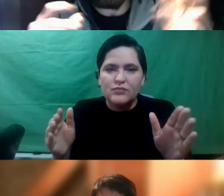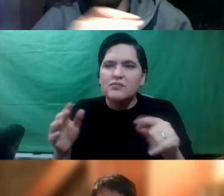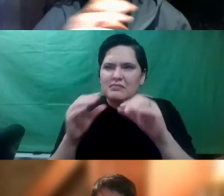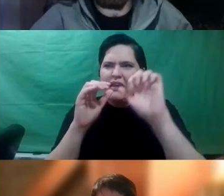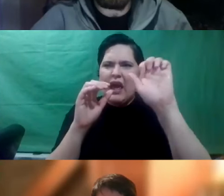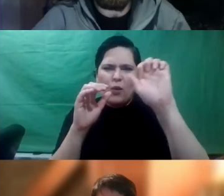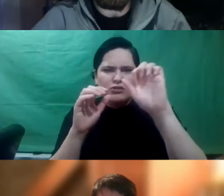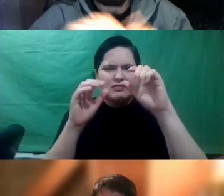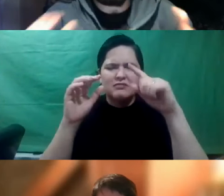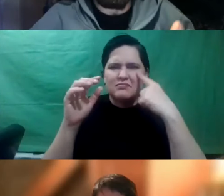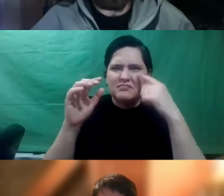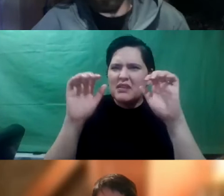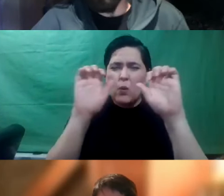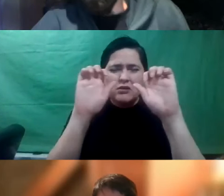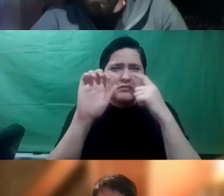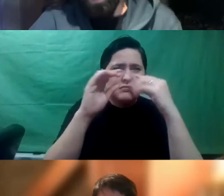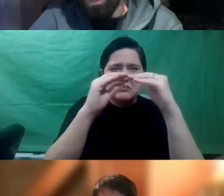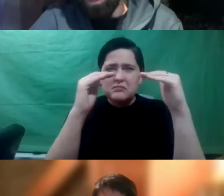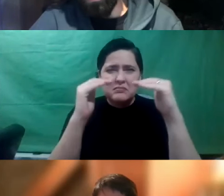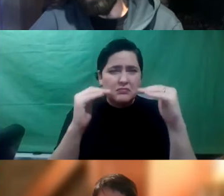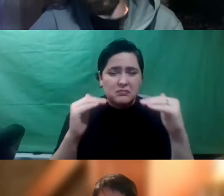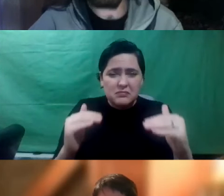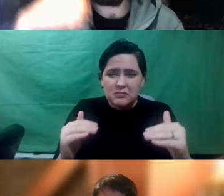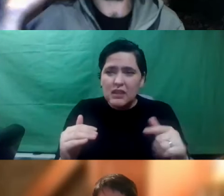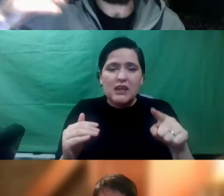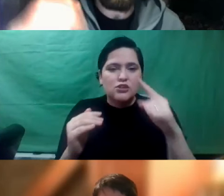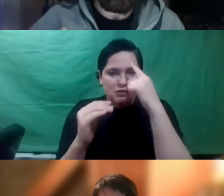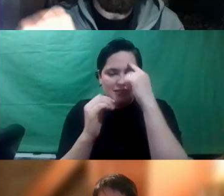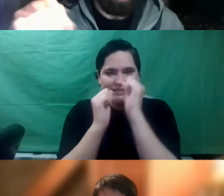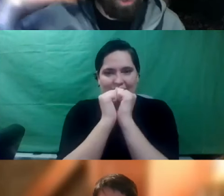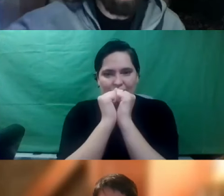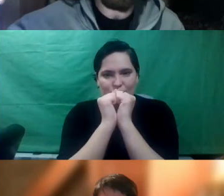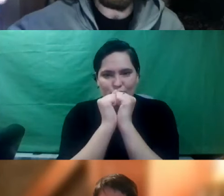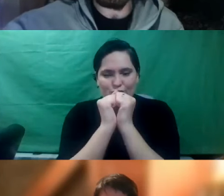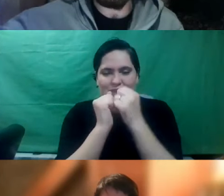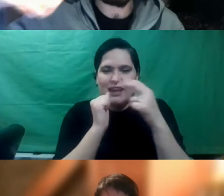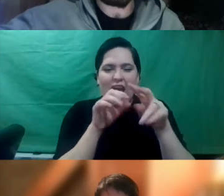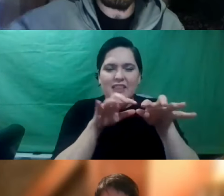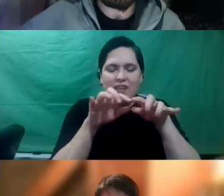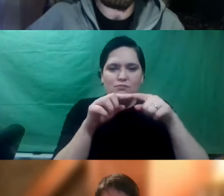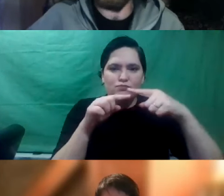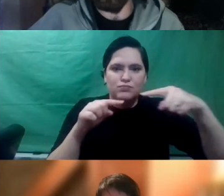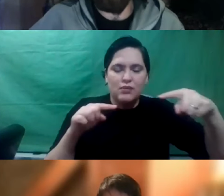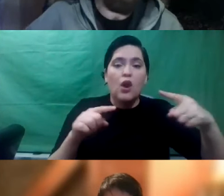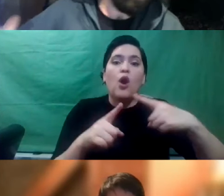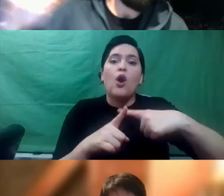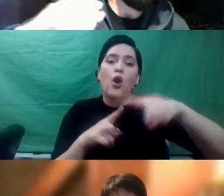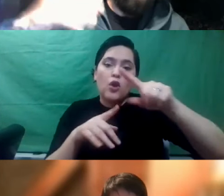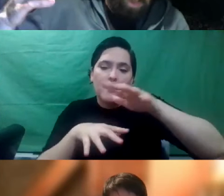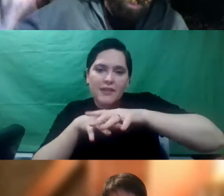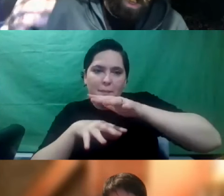están conectadas de tal manera que nos generan a una actividad del cerebro que luego se puede pasar por otro modelo matemático que te genera señales tipo